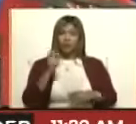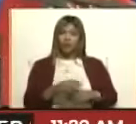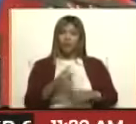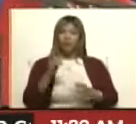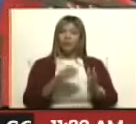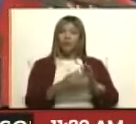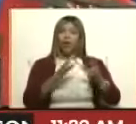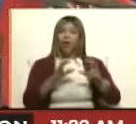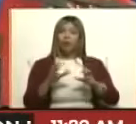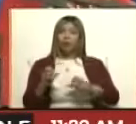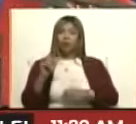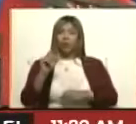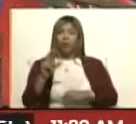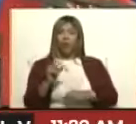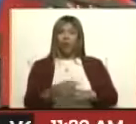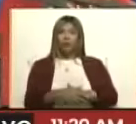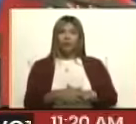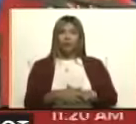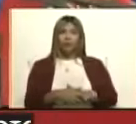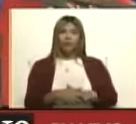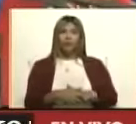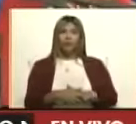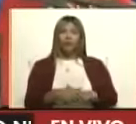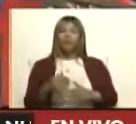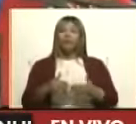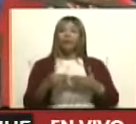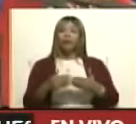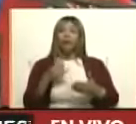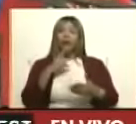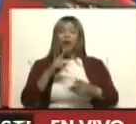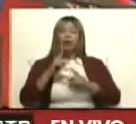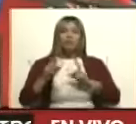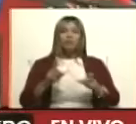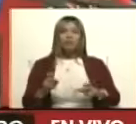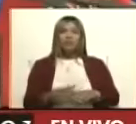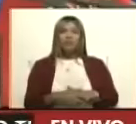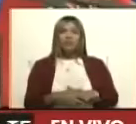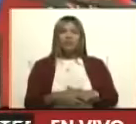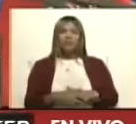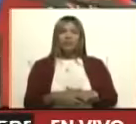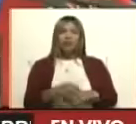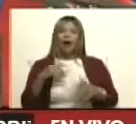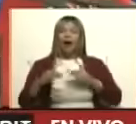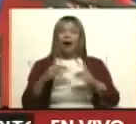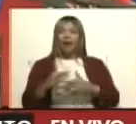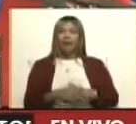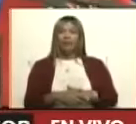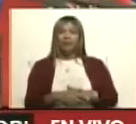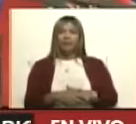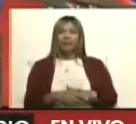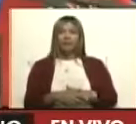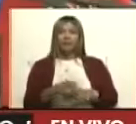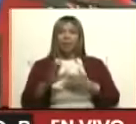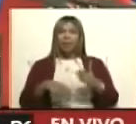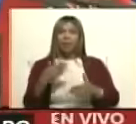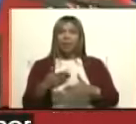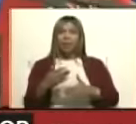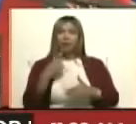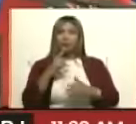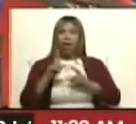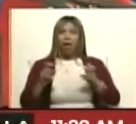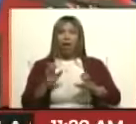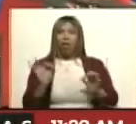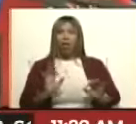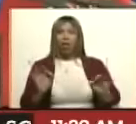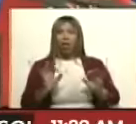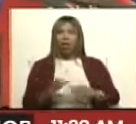la de 1811, se dio bajo una consulta, bajo una guerra, y después no se consultó más al